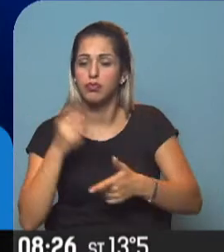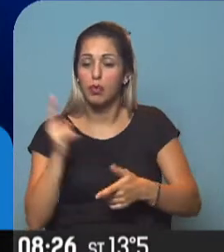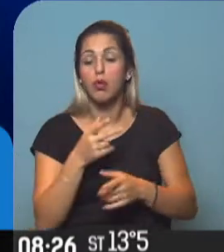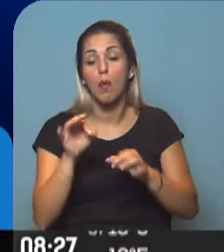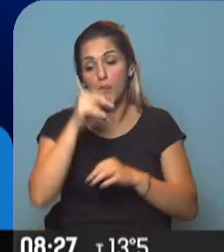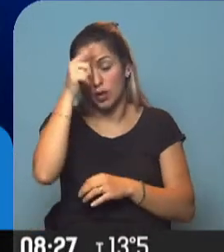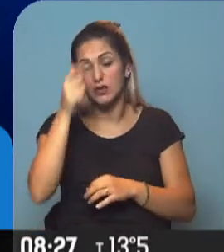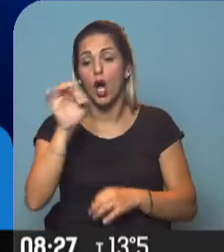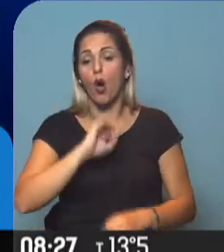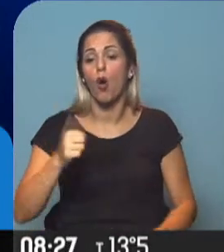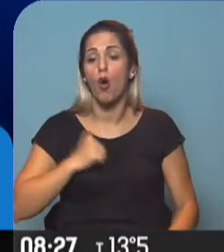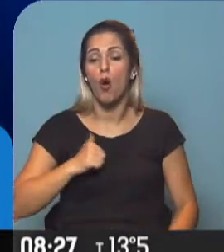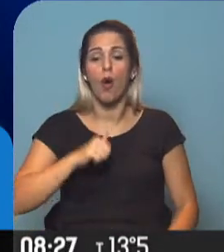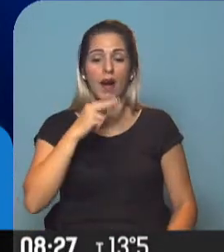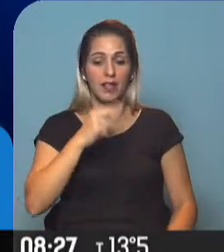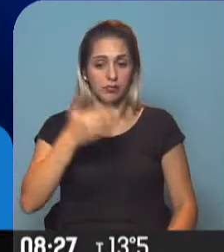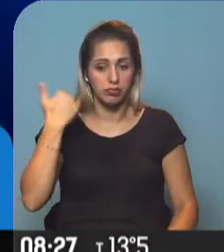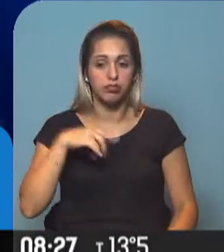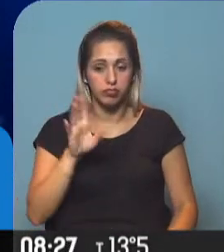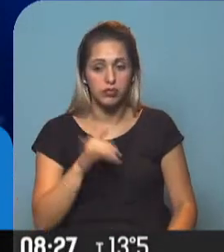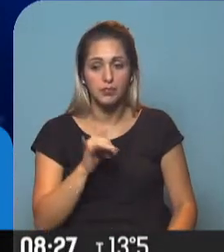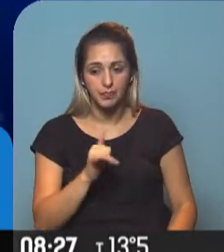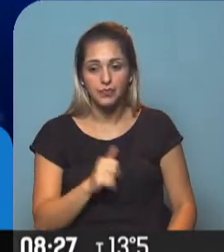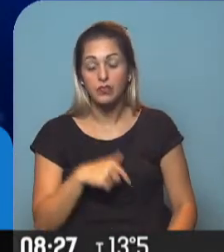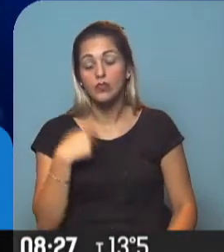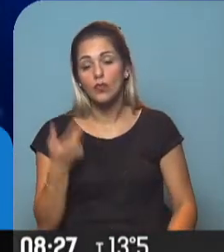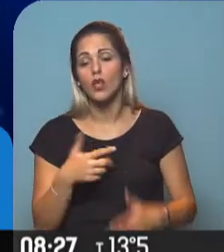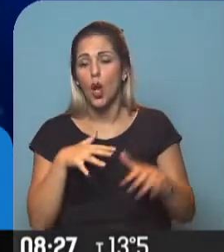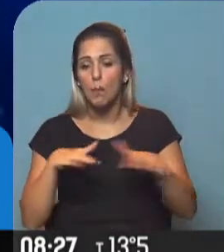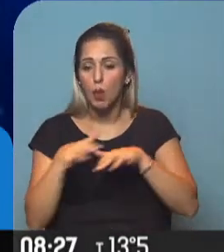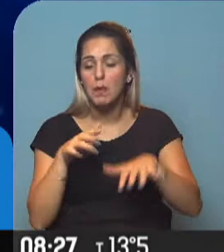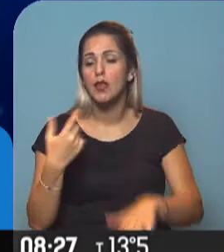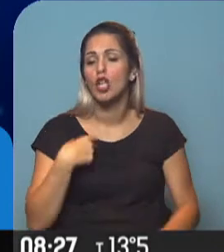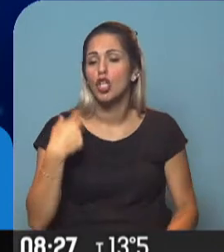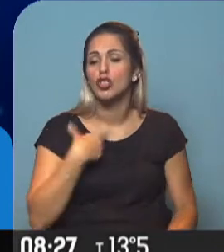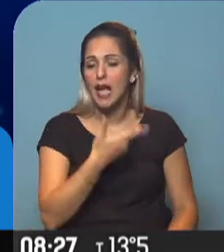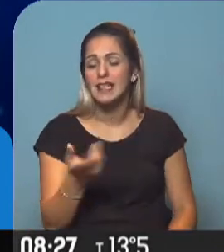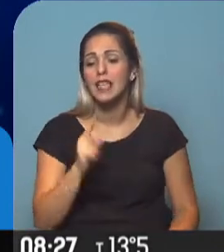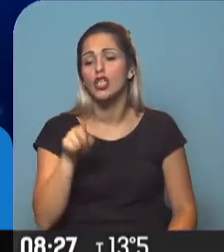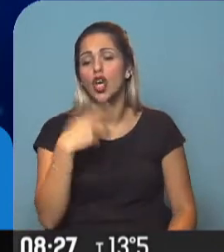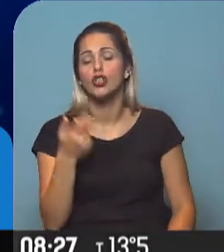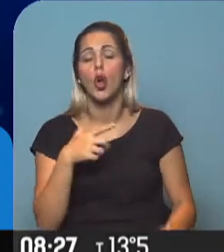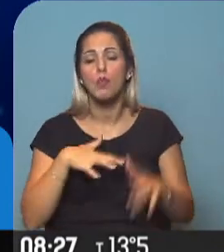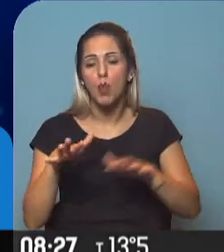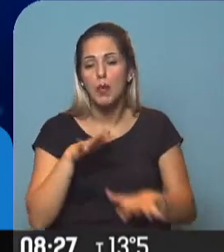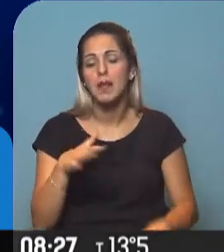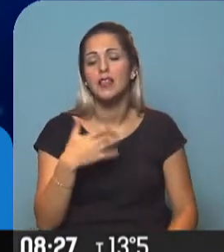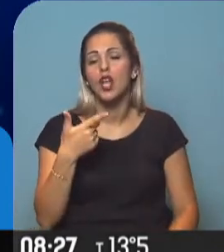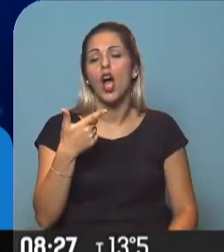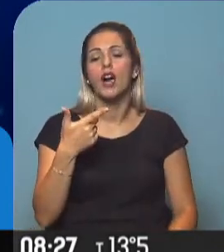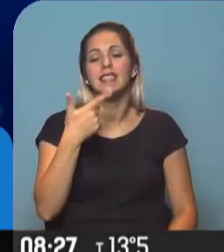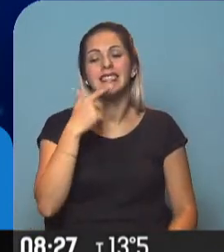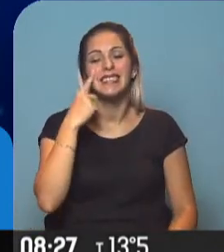como pasó en la semana trágica el movimiento socialista y el movimiento sindicalista negociaba más